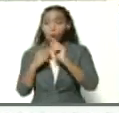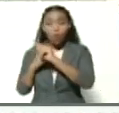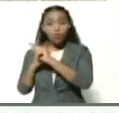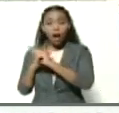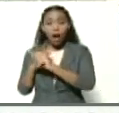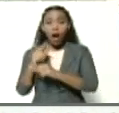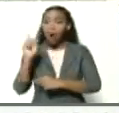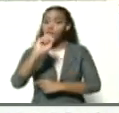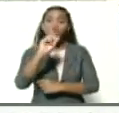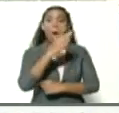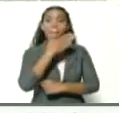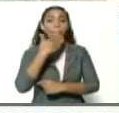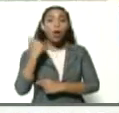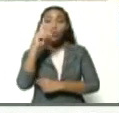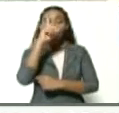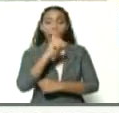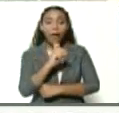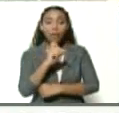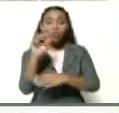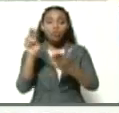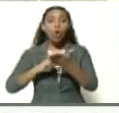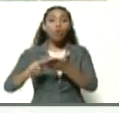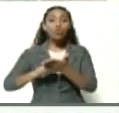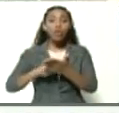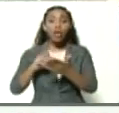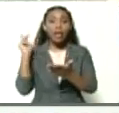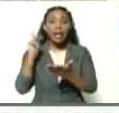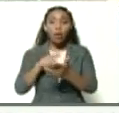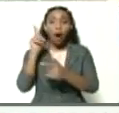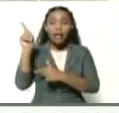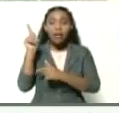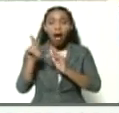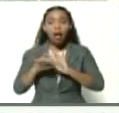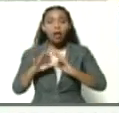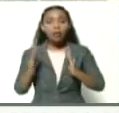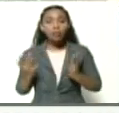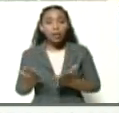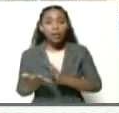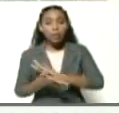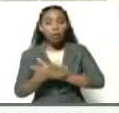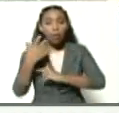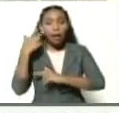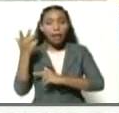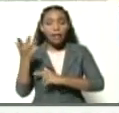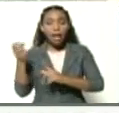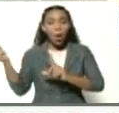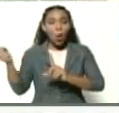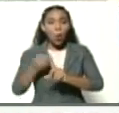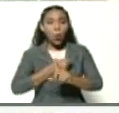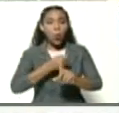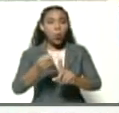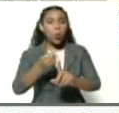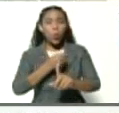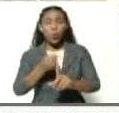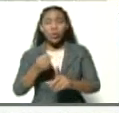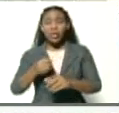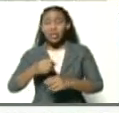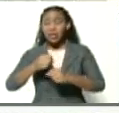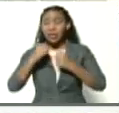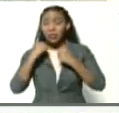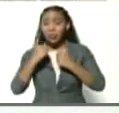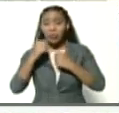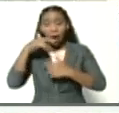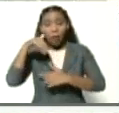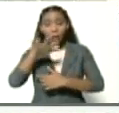Colombia no ha mejorado en un año la situación. Desde que llegó el coronavirus, ha golpeado de manera inclemente al pueblo